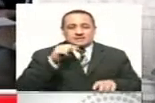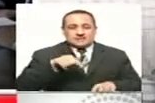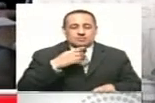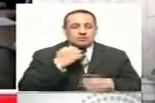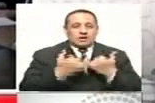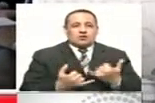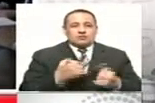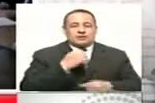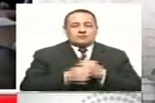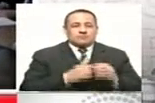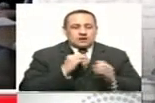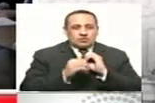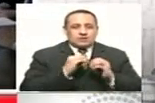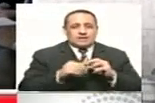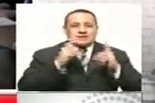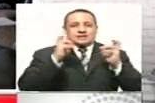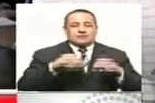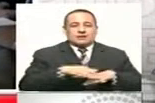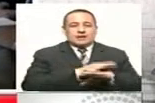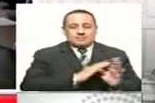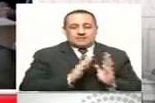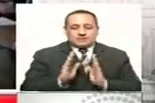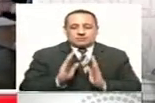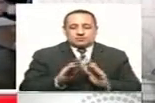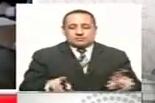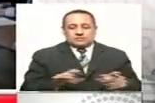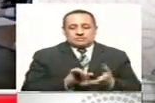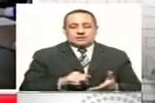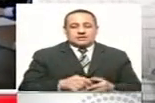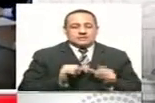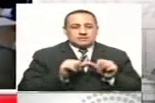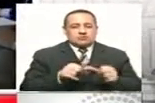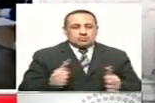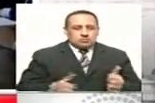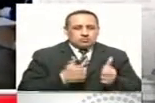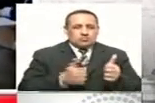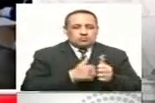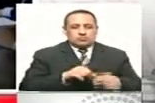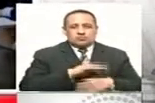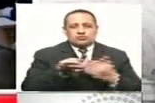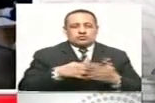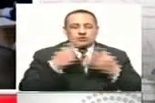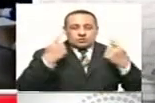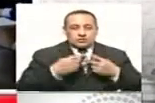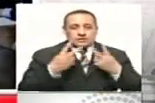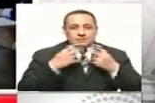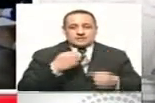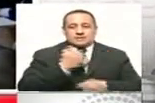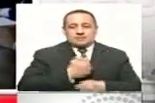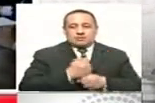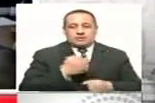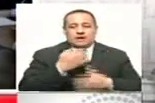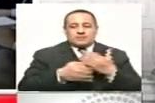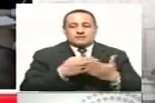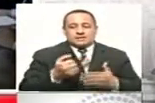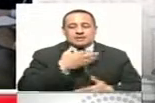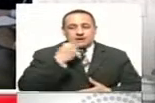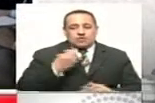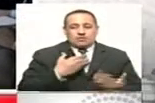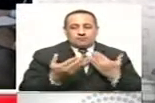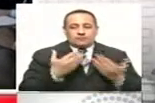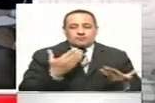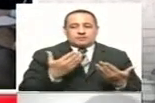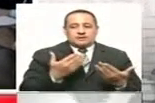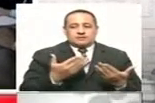empeñados también en mejorar el tema de la planificación, seguimiento, monitoreo, para que los recursos públicos se ejecuten de la mejor